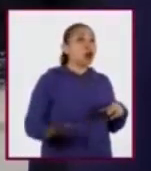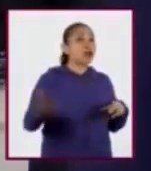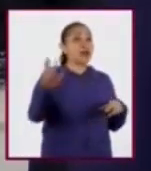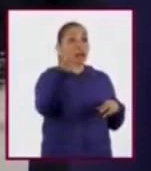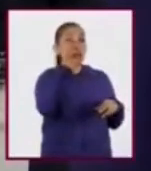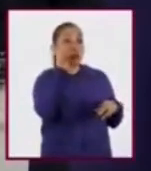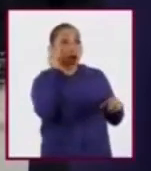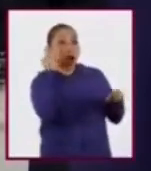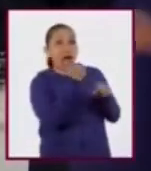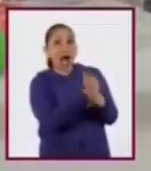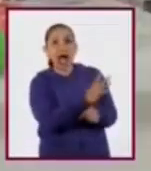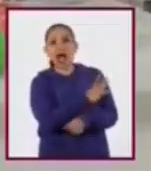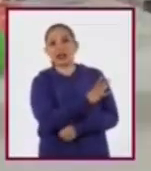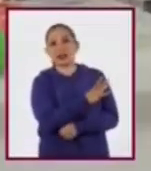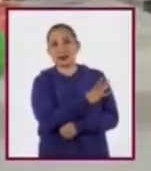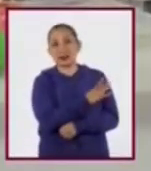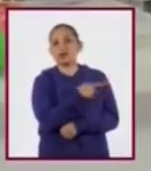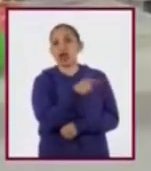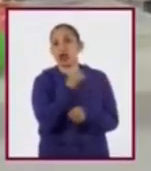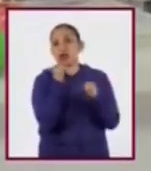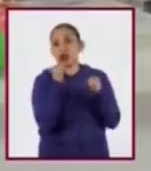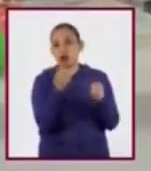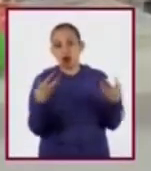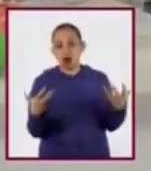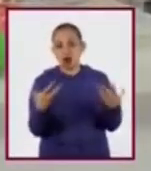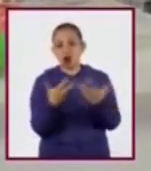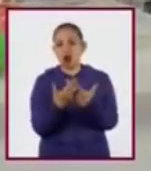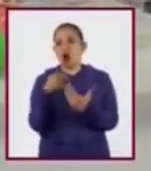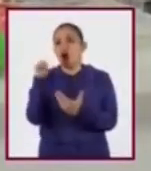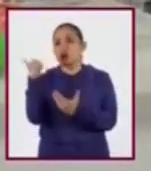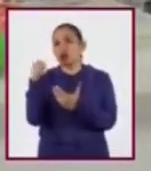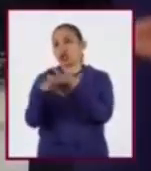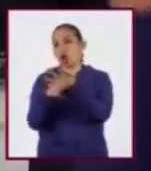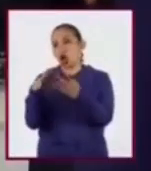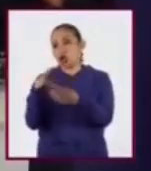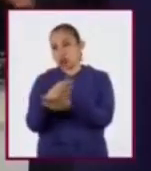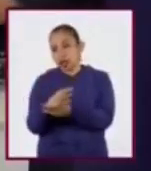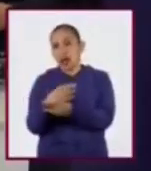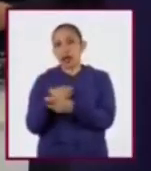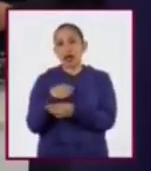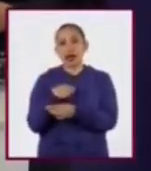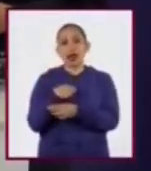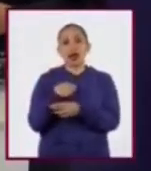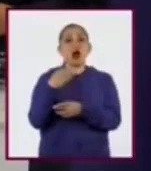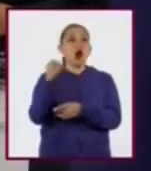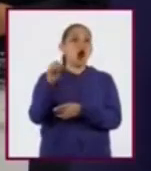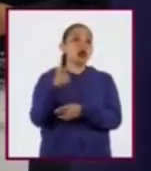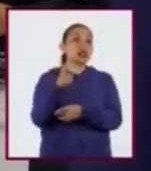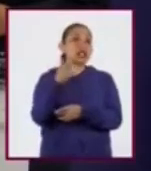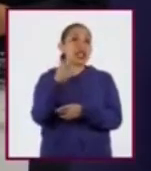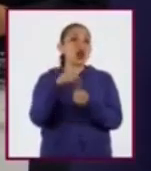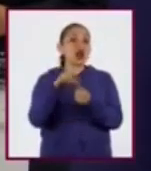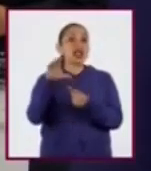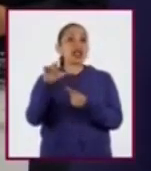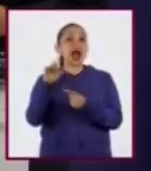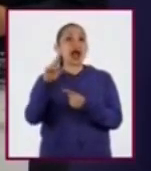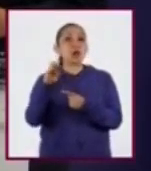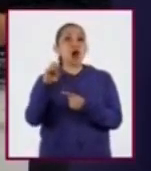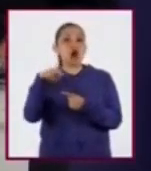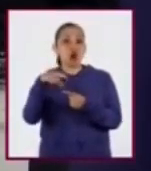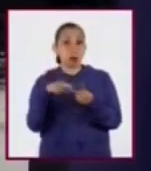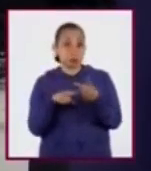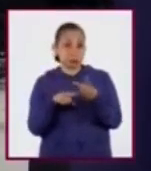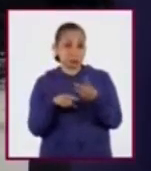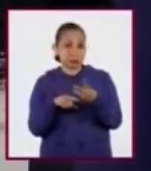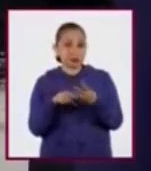a poder encontrar, pero seguramente combinado con otros elementos como el oxígeno y el carbono.